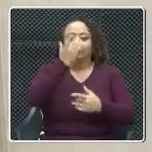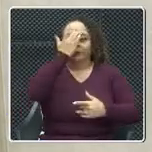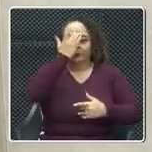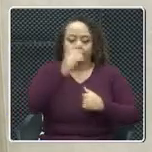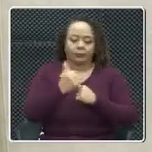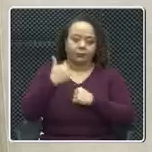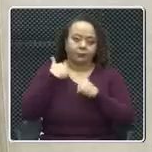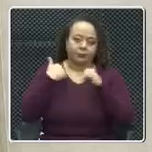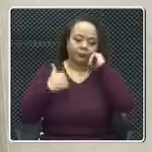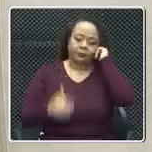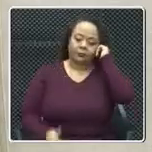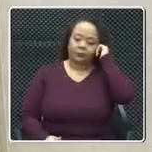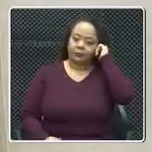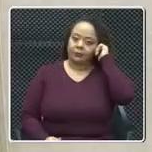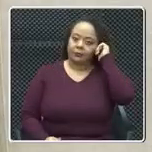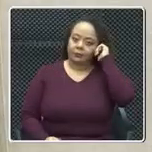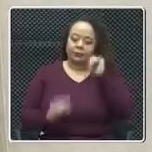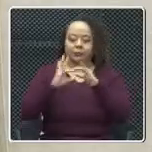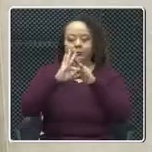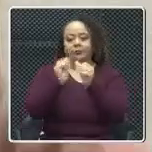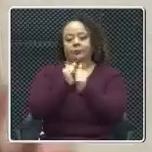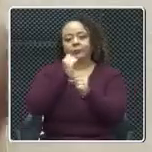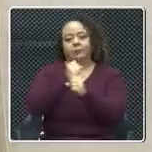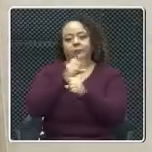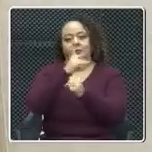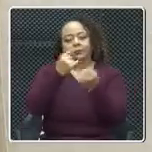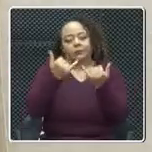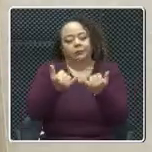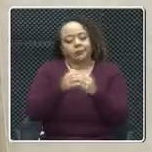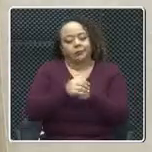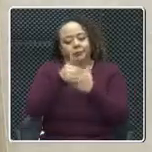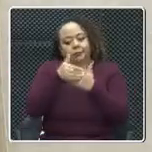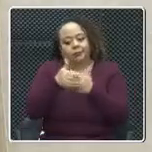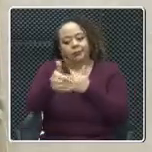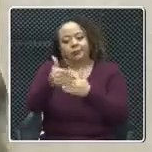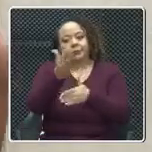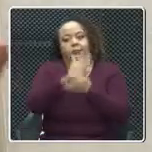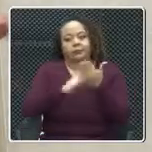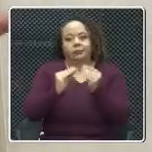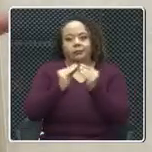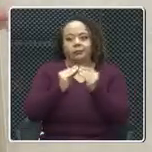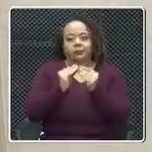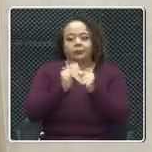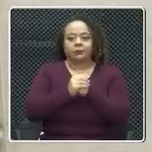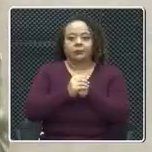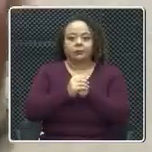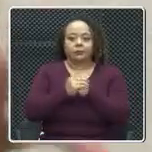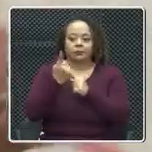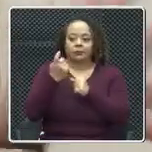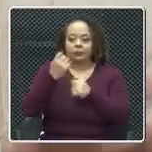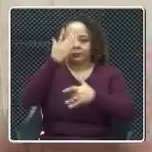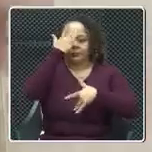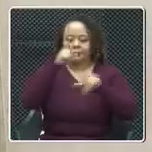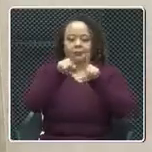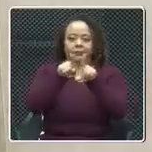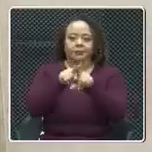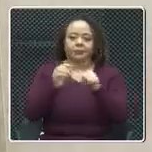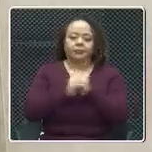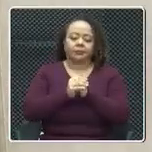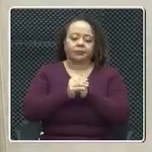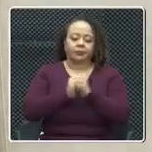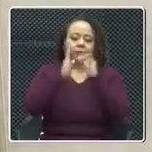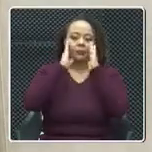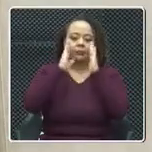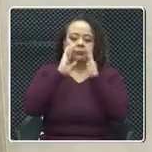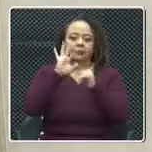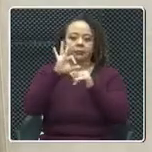enfermedad tenga relación con el trabajo uh-huh, y pues ya lo que quede o la parte más residual del paciente, pues también se atiende ya en